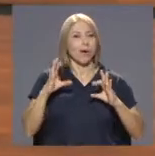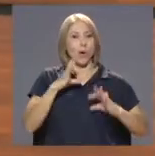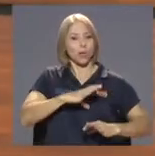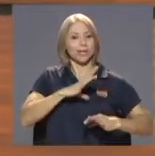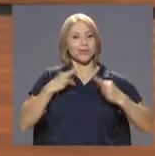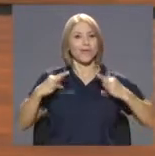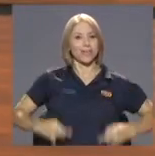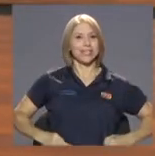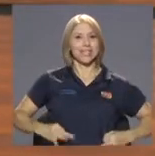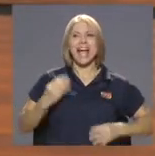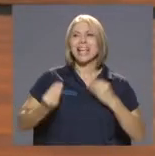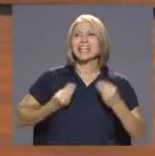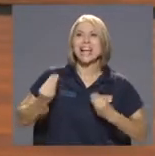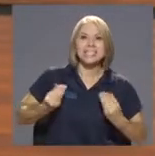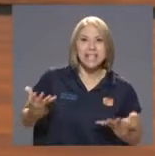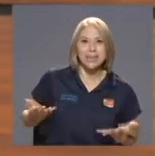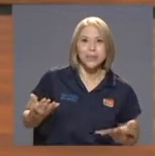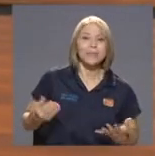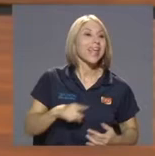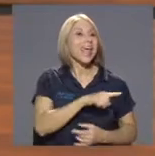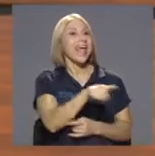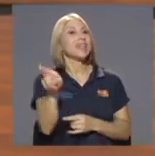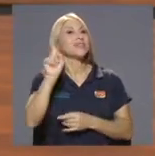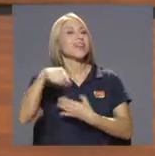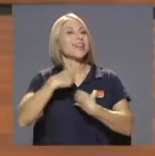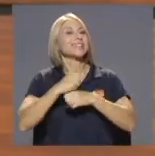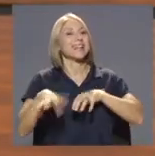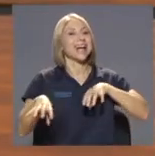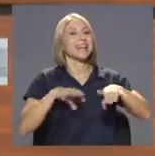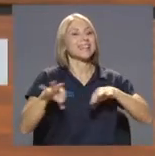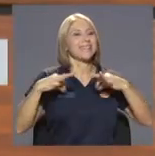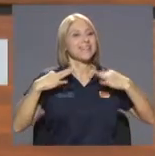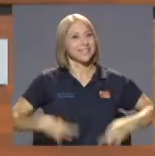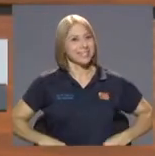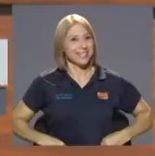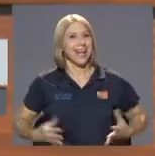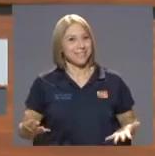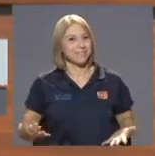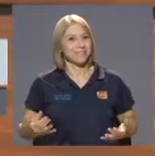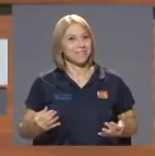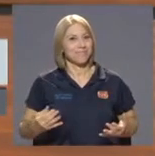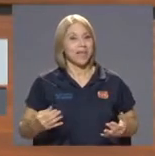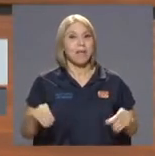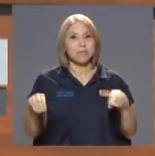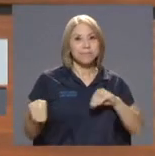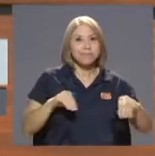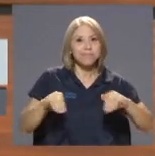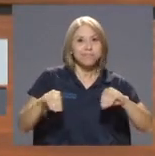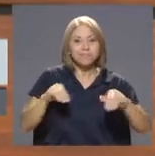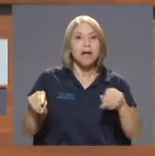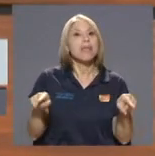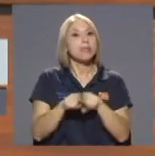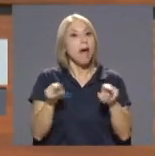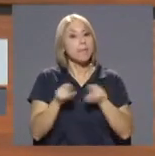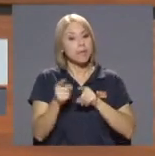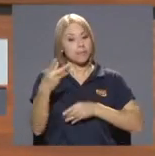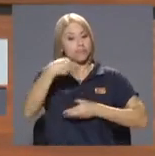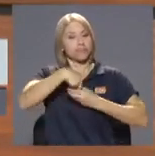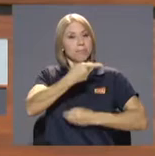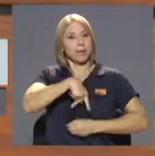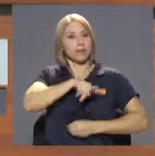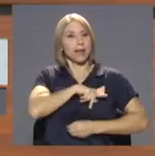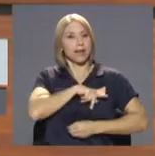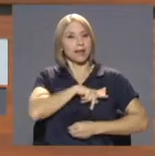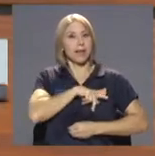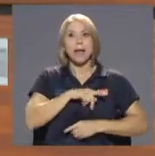Ellos tienen que hacer física, como le llaman ellos, ¿verdad? Que es actividad física, y es un tema que también tiene que ver con la parte de uno personal. Cuando ellos están en la academia...